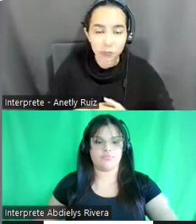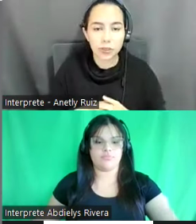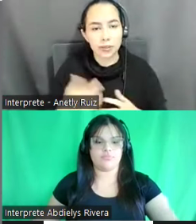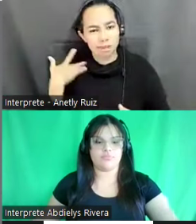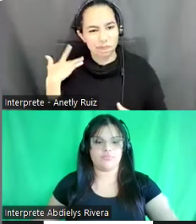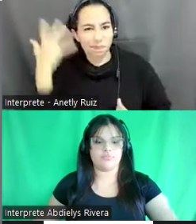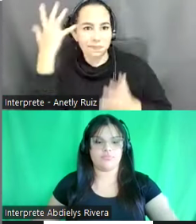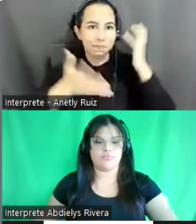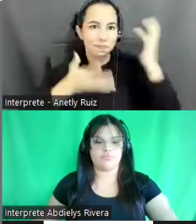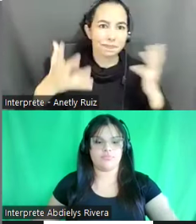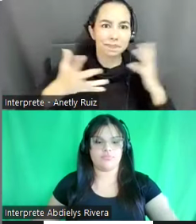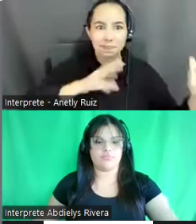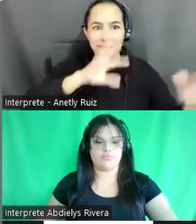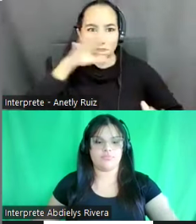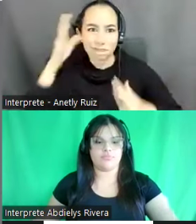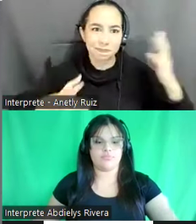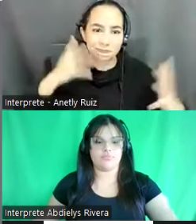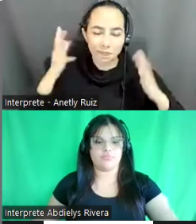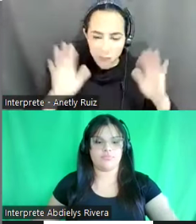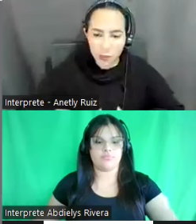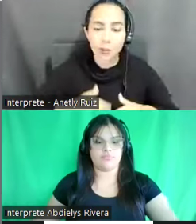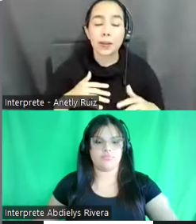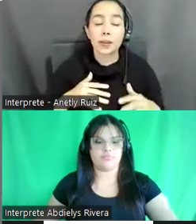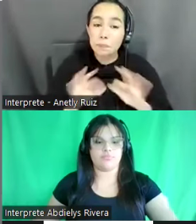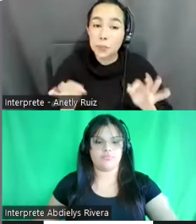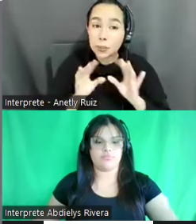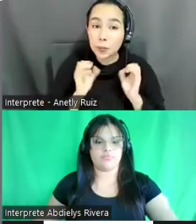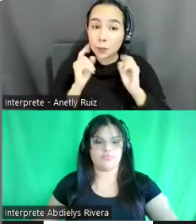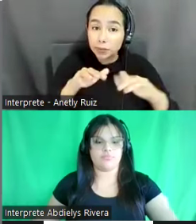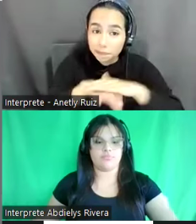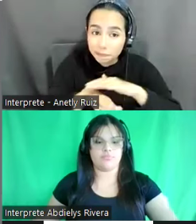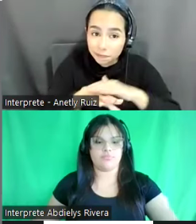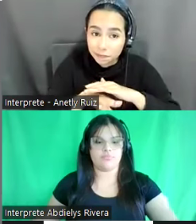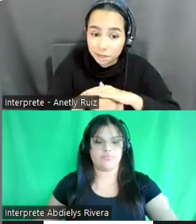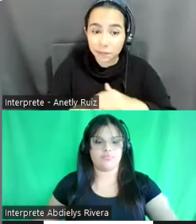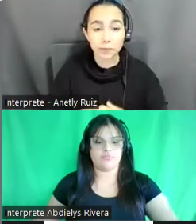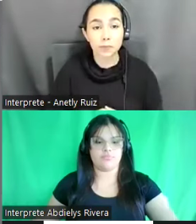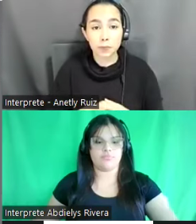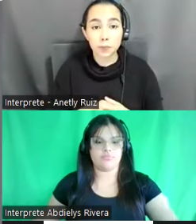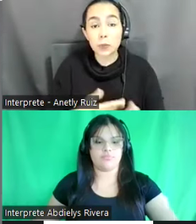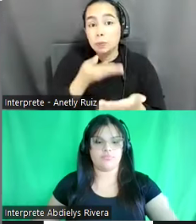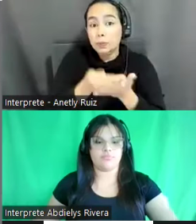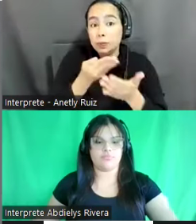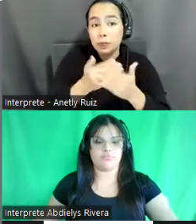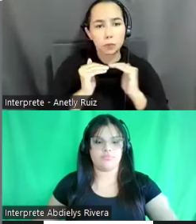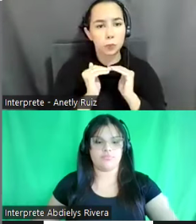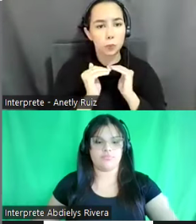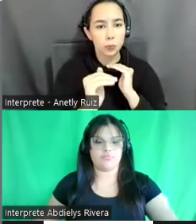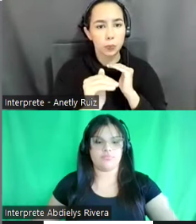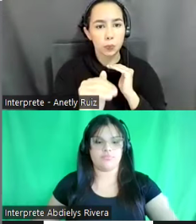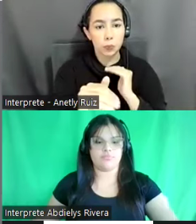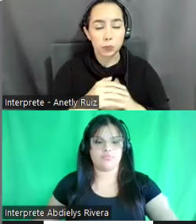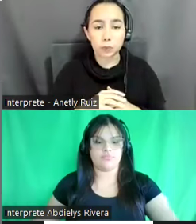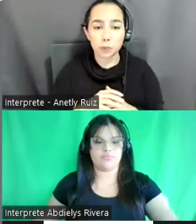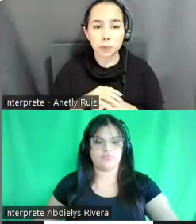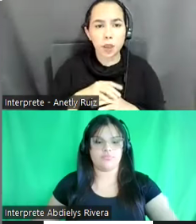hay que, ¿verdad? Es accesibilidad a la educación, estabilidad económica, contexto social